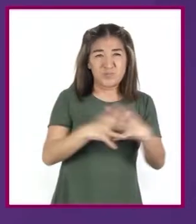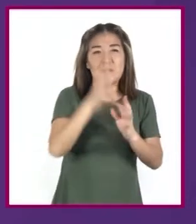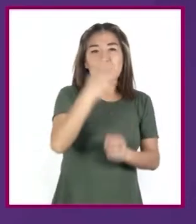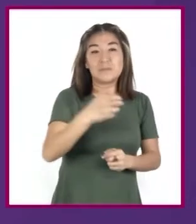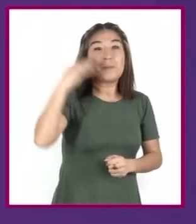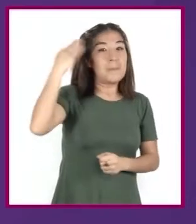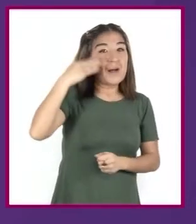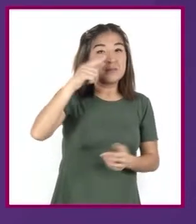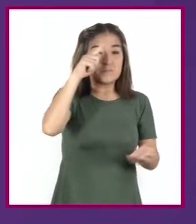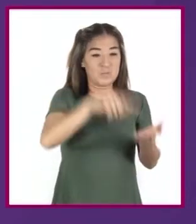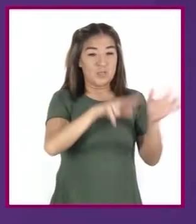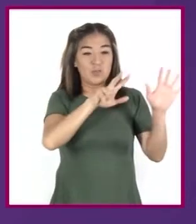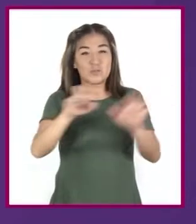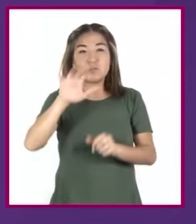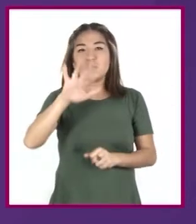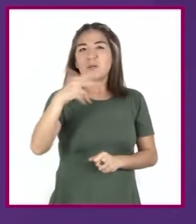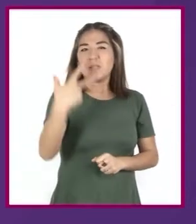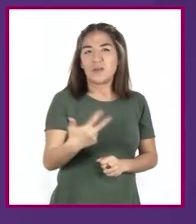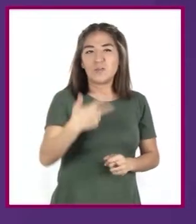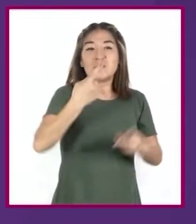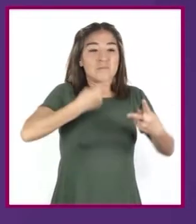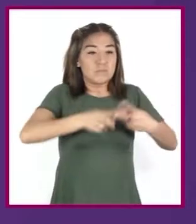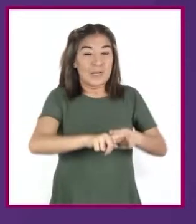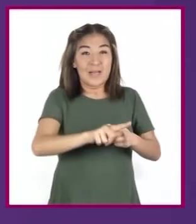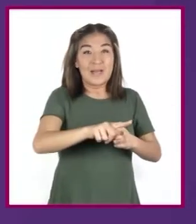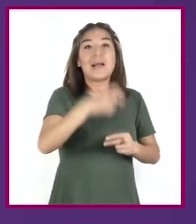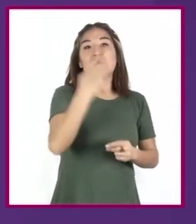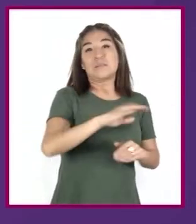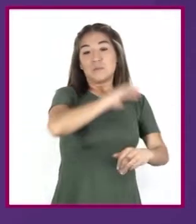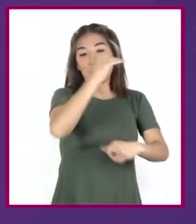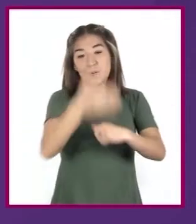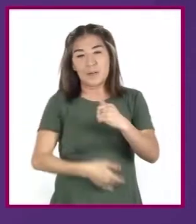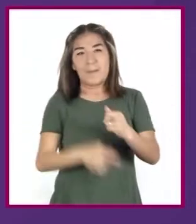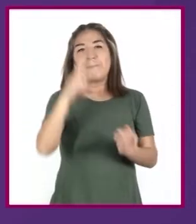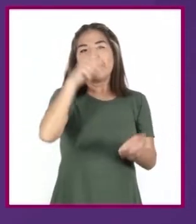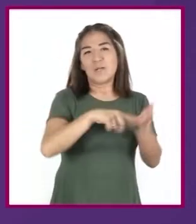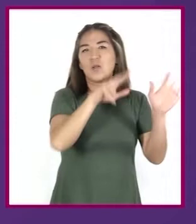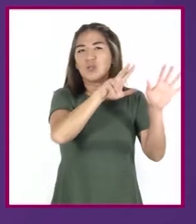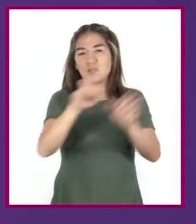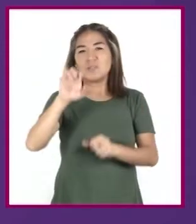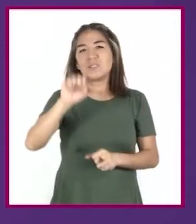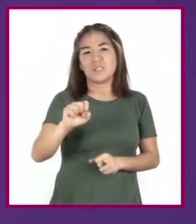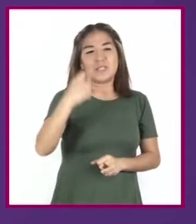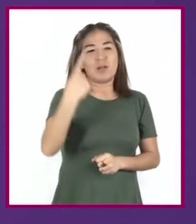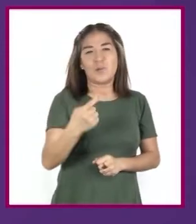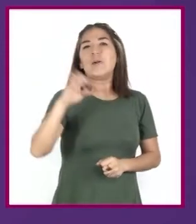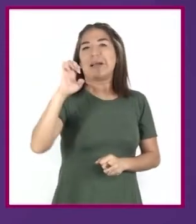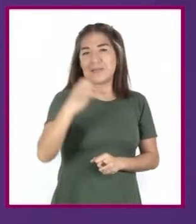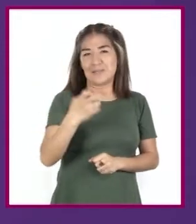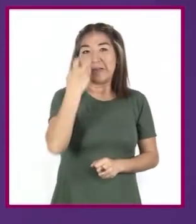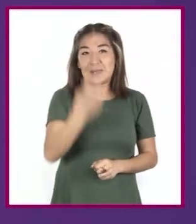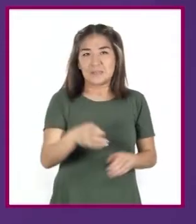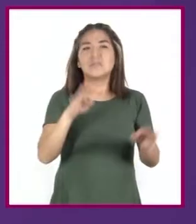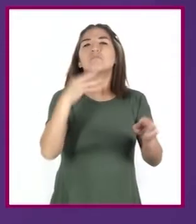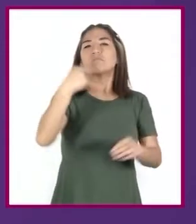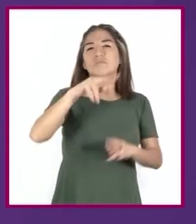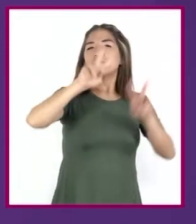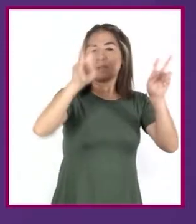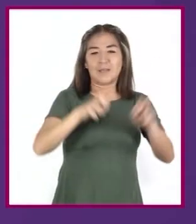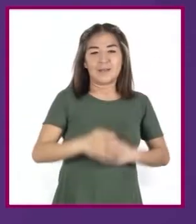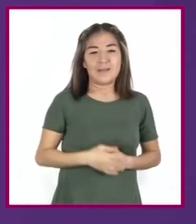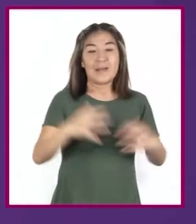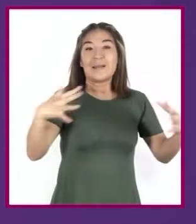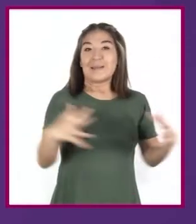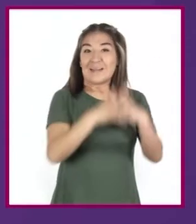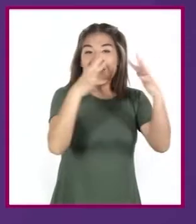de 1858 y concluyó en enero de 1861. Por ello también se le conoce como Guerra